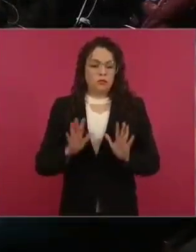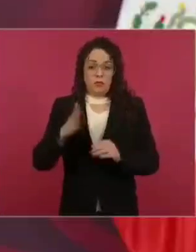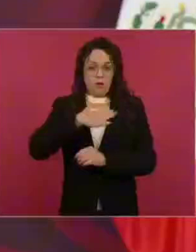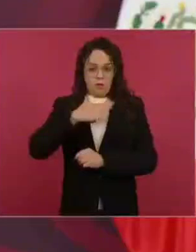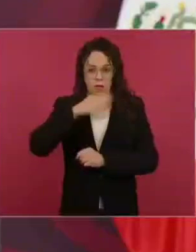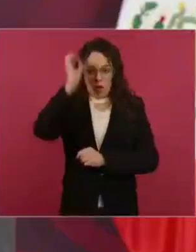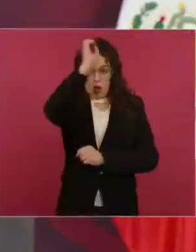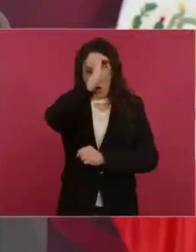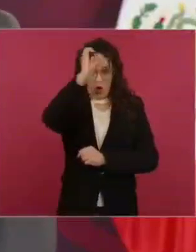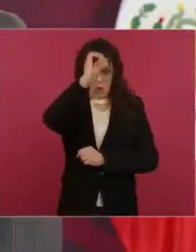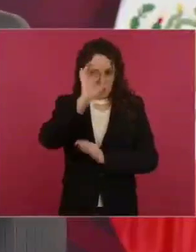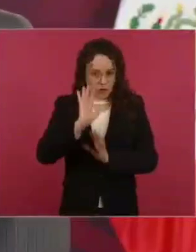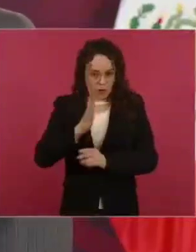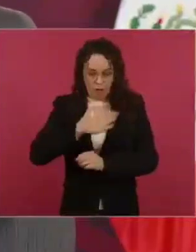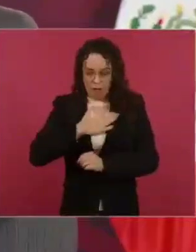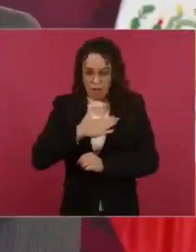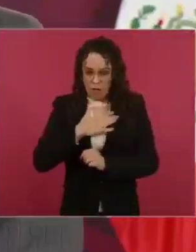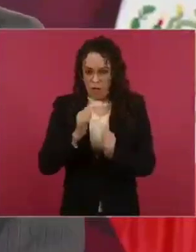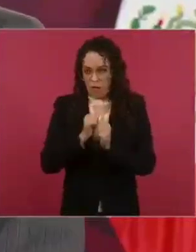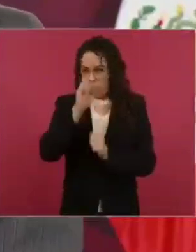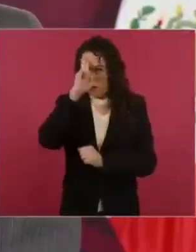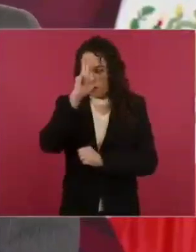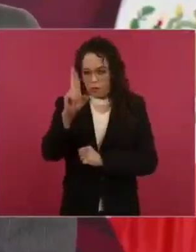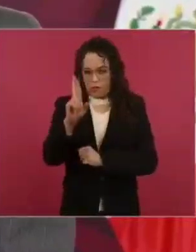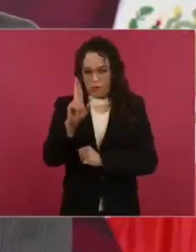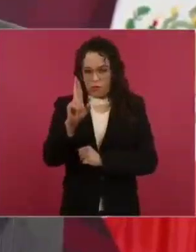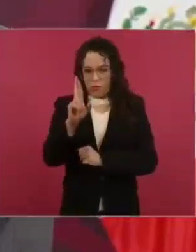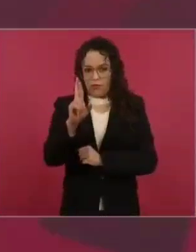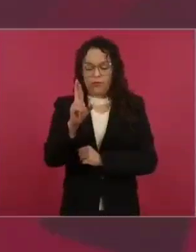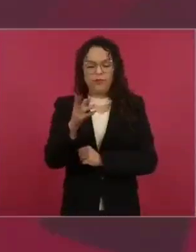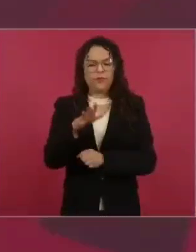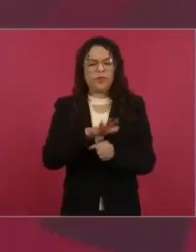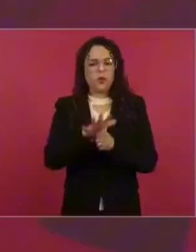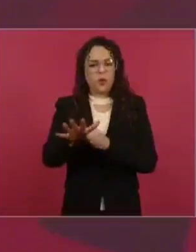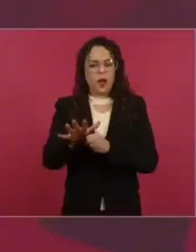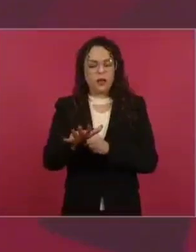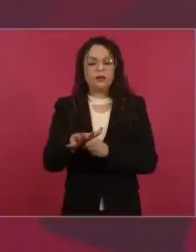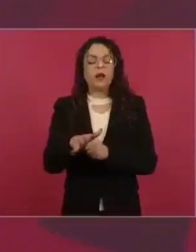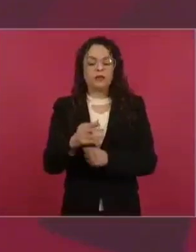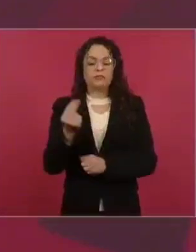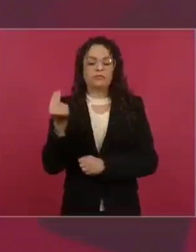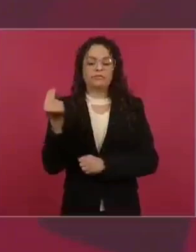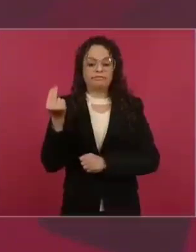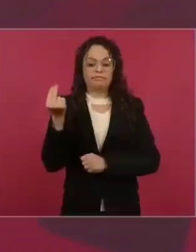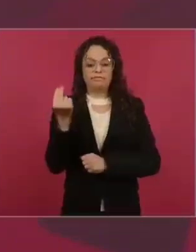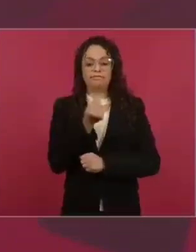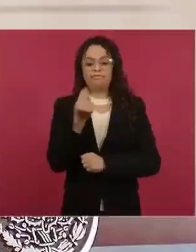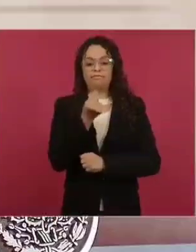continuidad de la cuarta transformación. Esa fue mi opinión, pero tú dime qué opinas. Hasta luego.